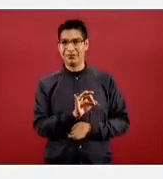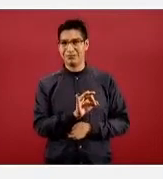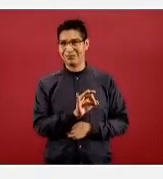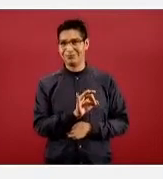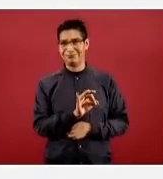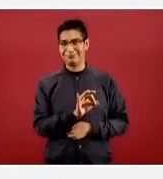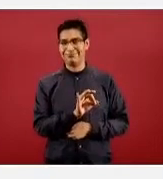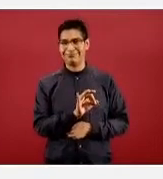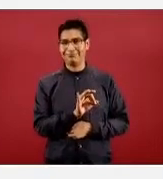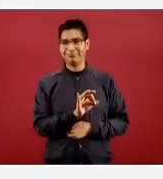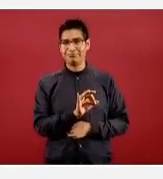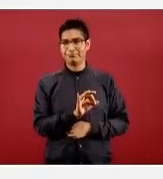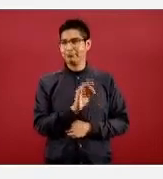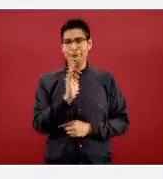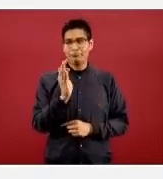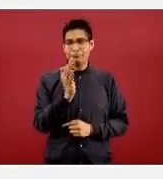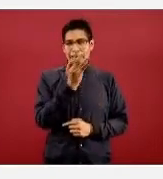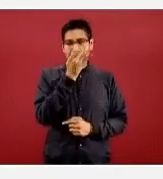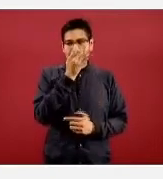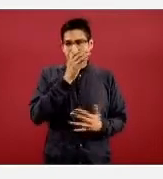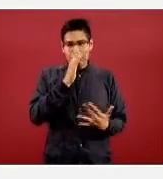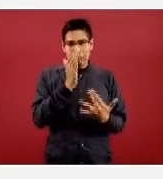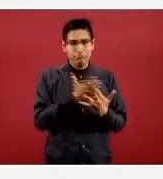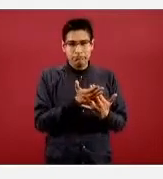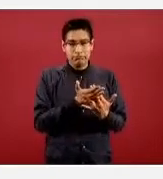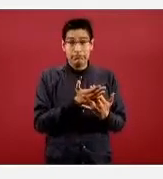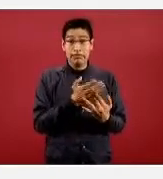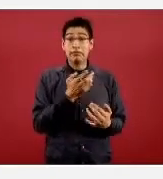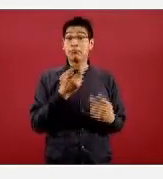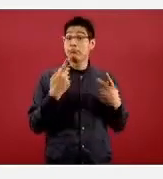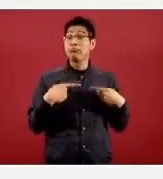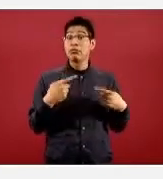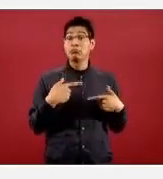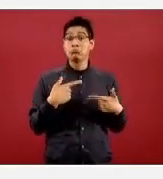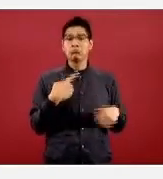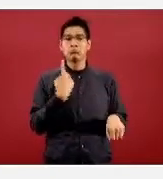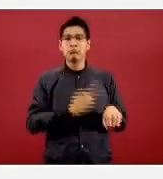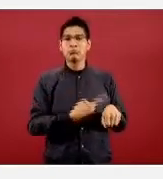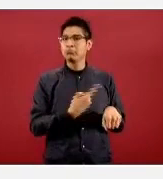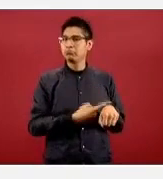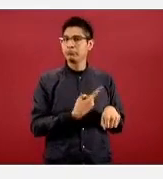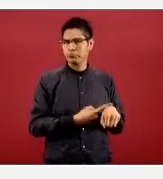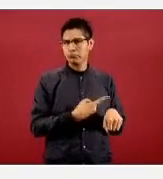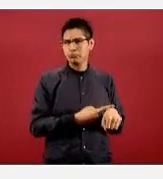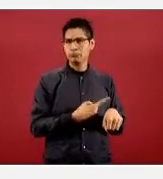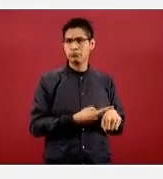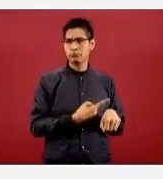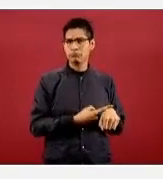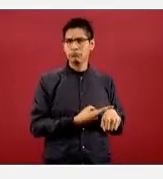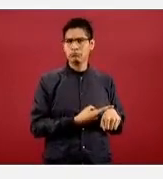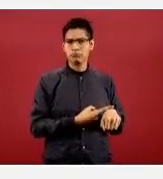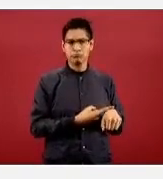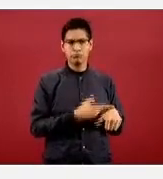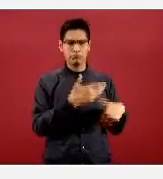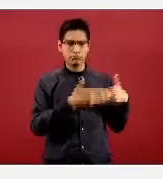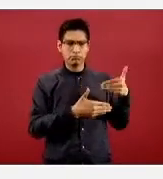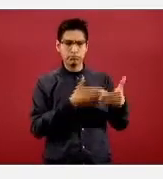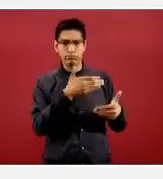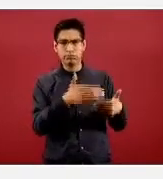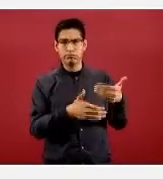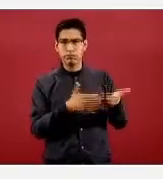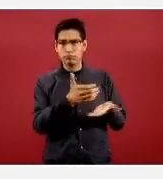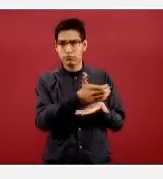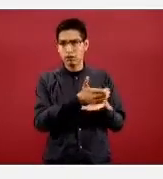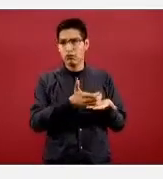mitad, las personas que enfermaron, que formaron parte de ese grupo que tuvo una evolución